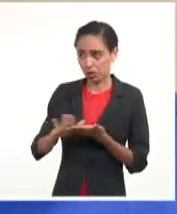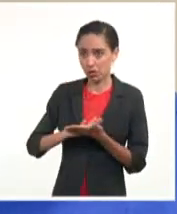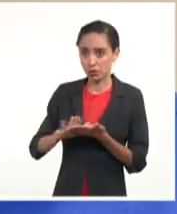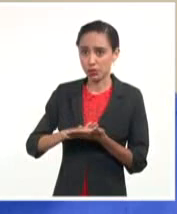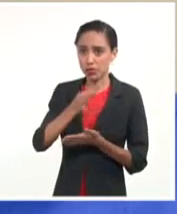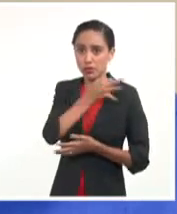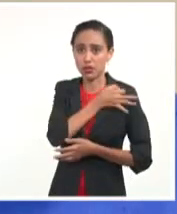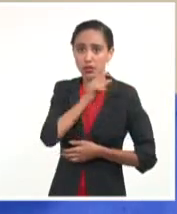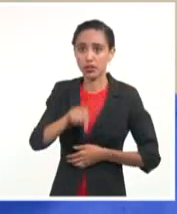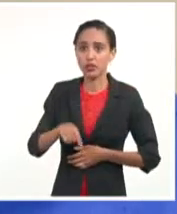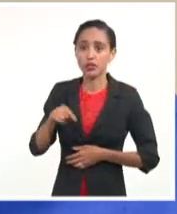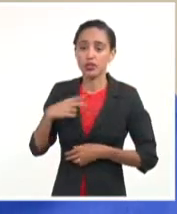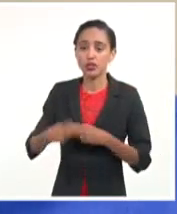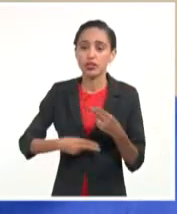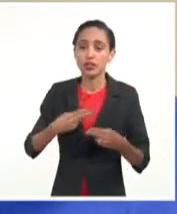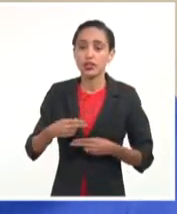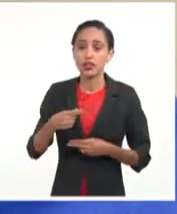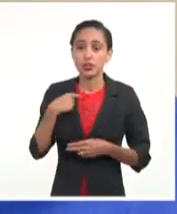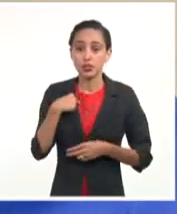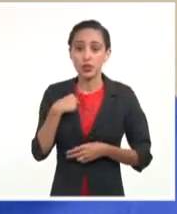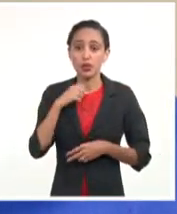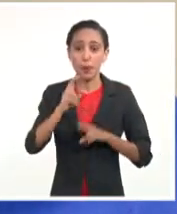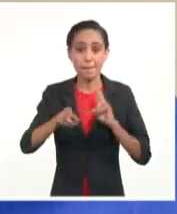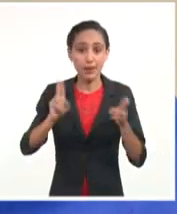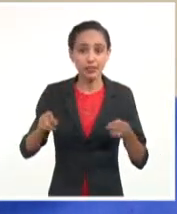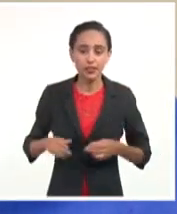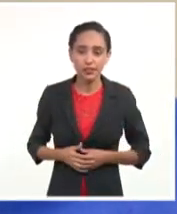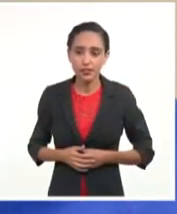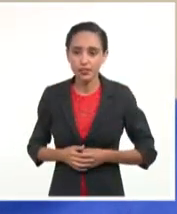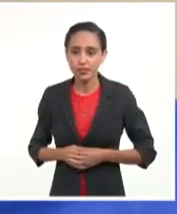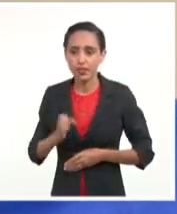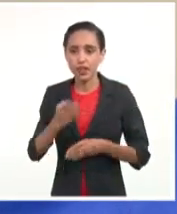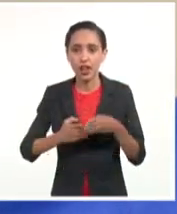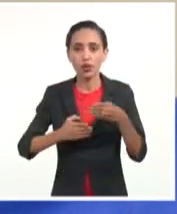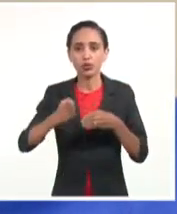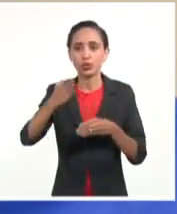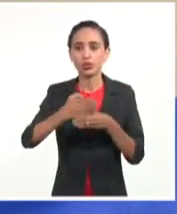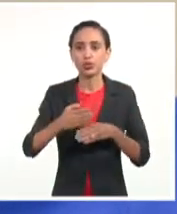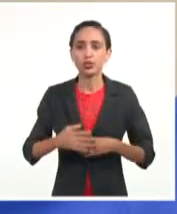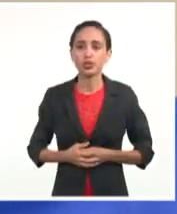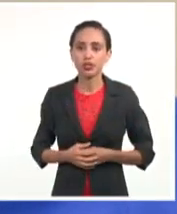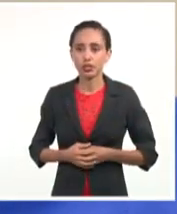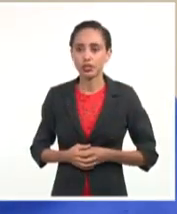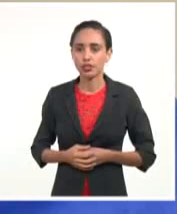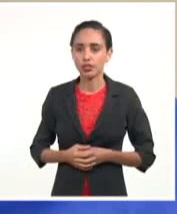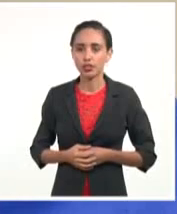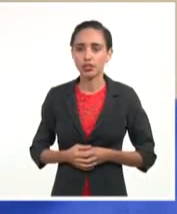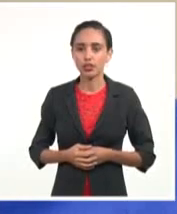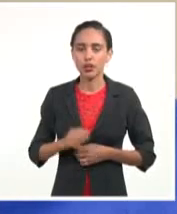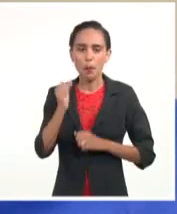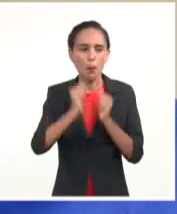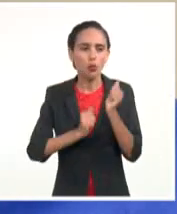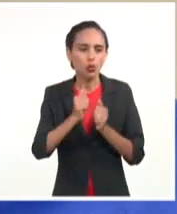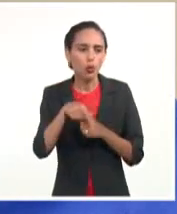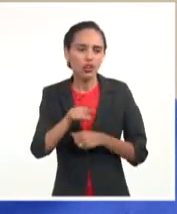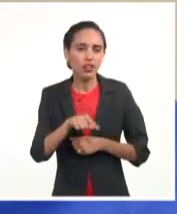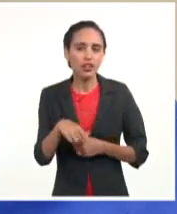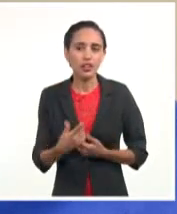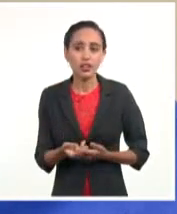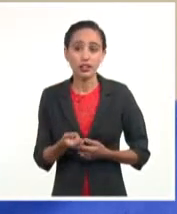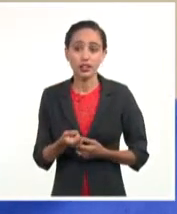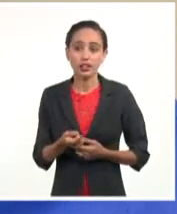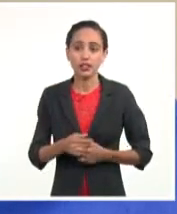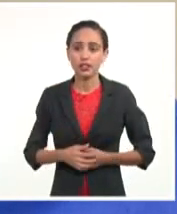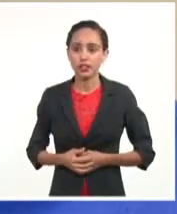se lo han hecho los ingenieros, yo lo que he hecho es dirigirlo, la construcción. ¿Qué motores son esos? Son